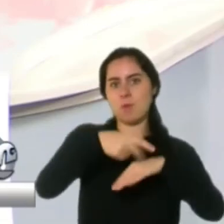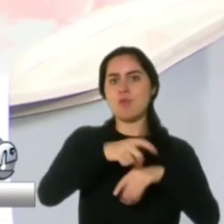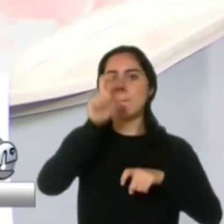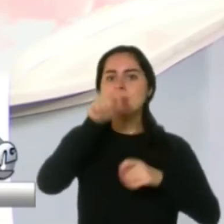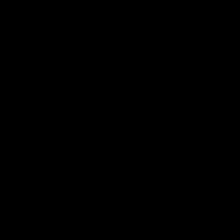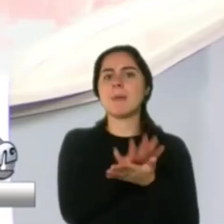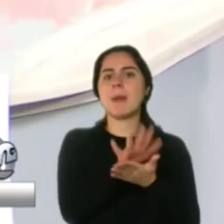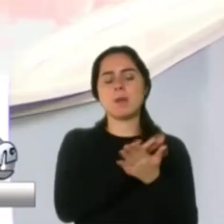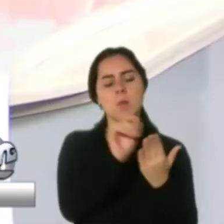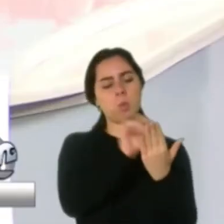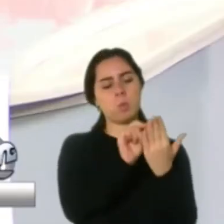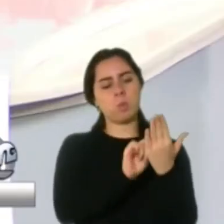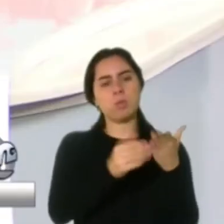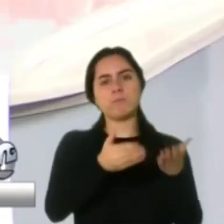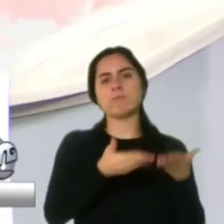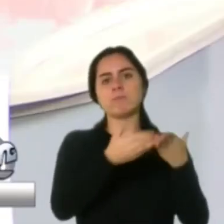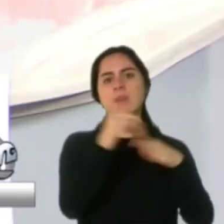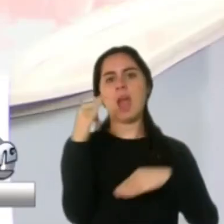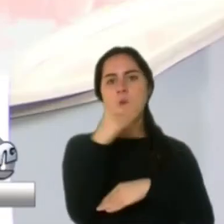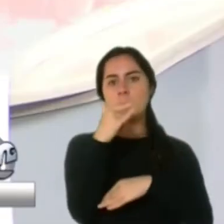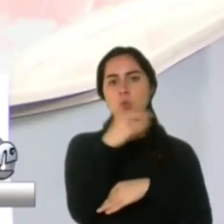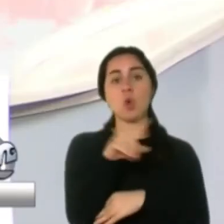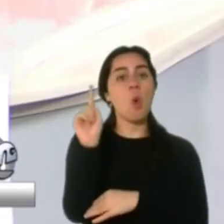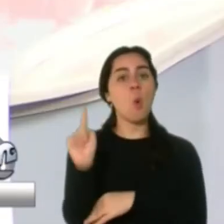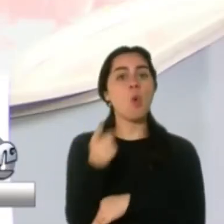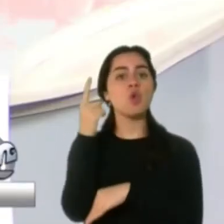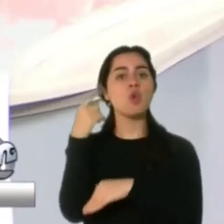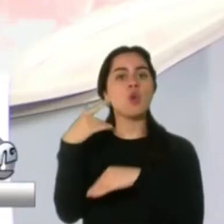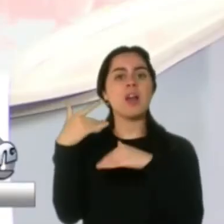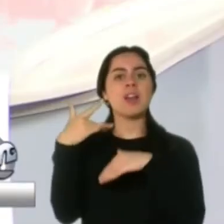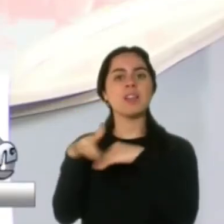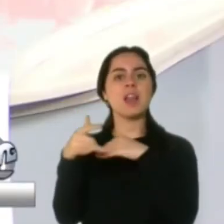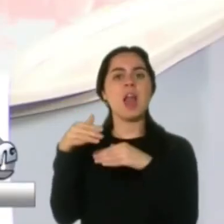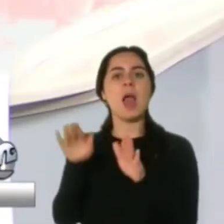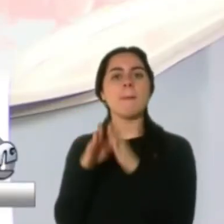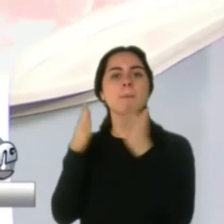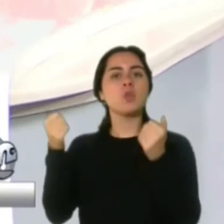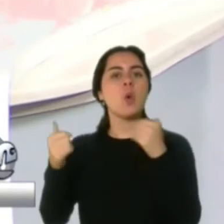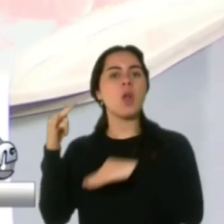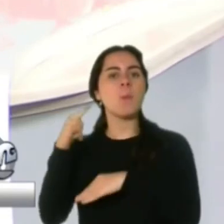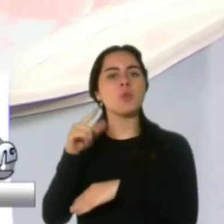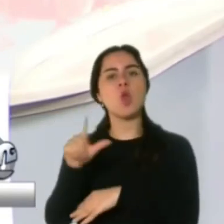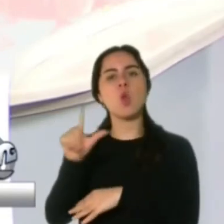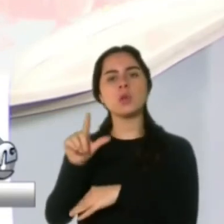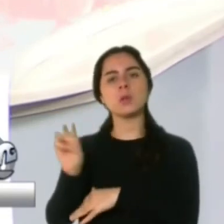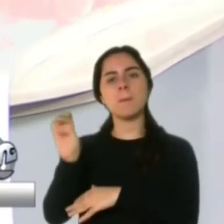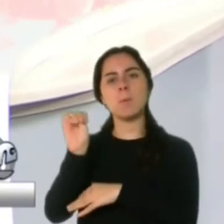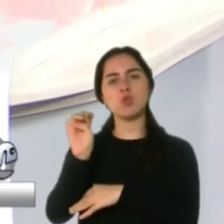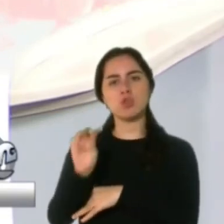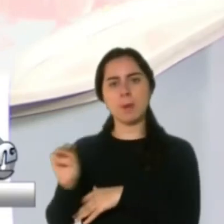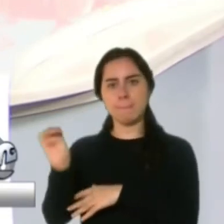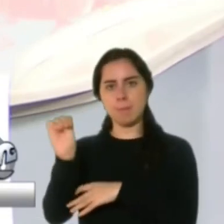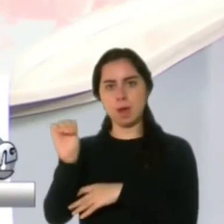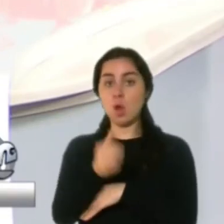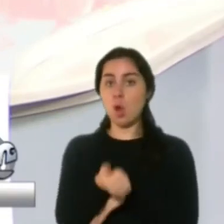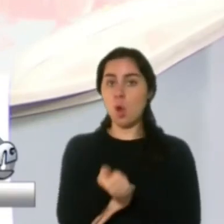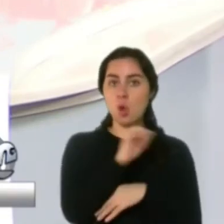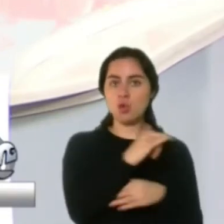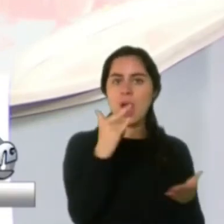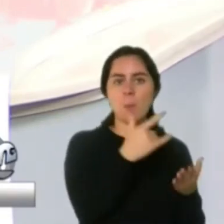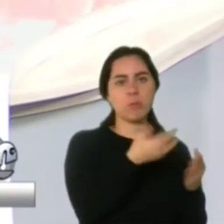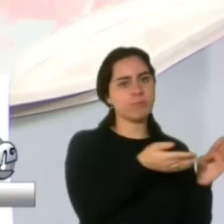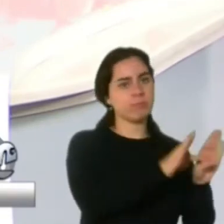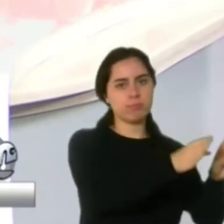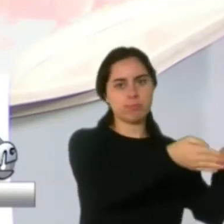llegarán solamente a través del Aeropuerto Internacional Luis Muñoz Marín. Los demás aeropuertos pues no se permitirá entrada de vuelos. Se